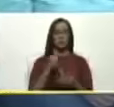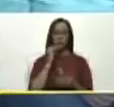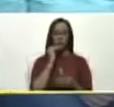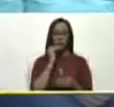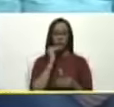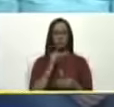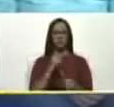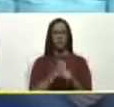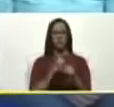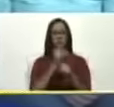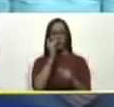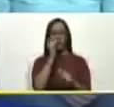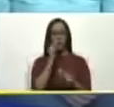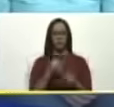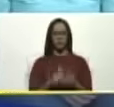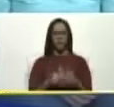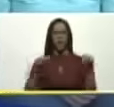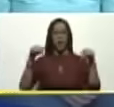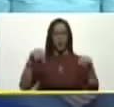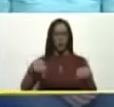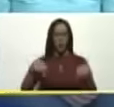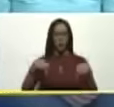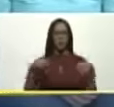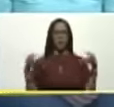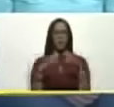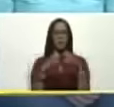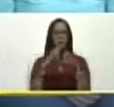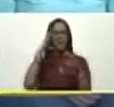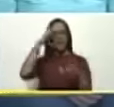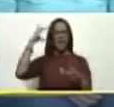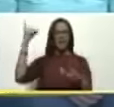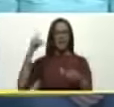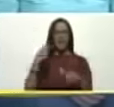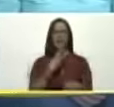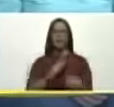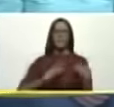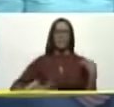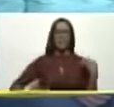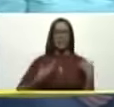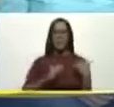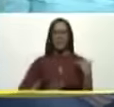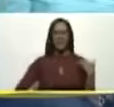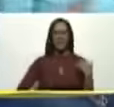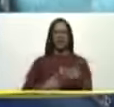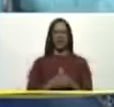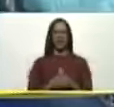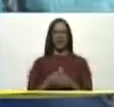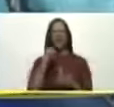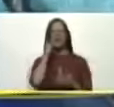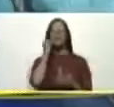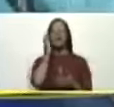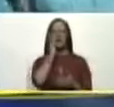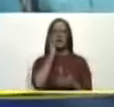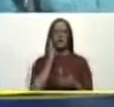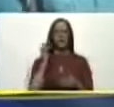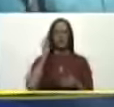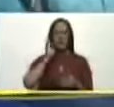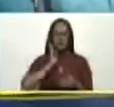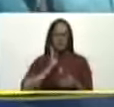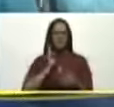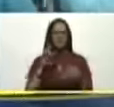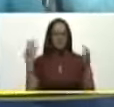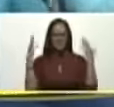trabajadores, hoy compañera Delcy Rodríguez, vicepresidenta ejecutiva y madrina del Estado Bolívar,